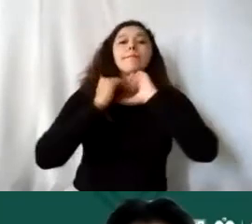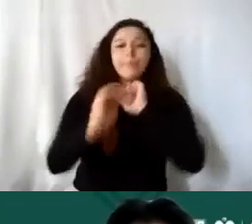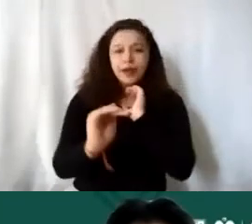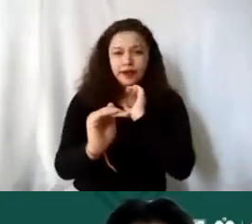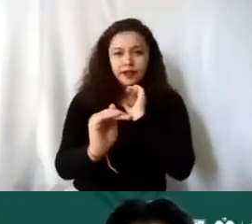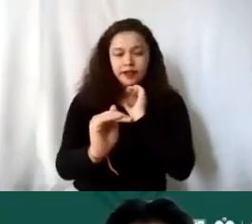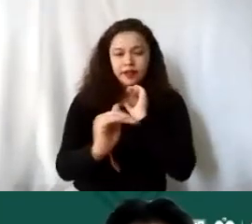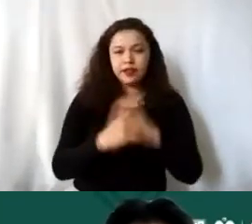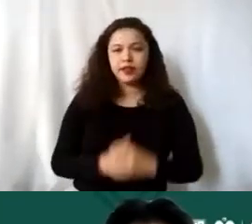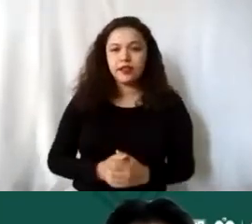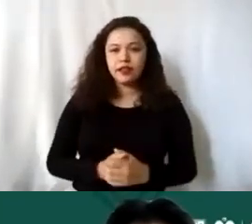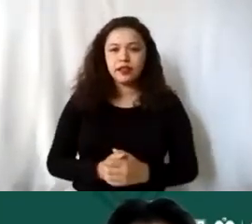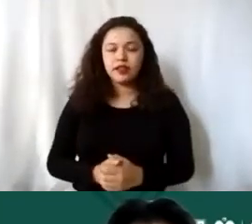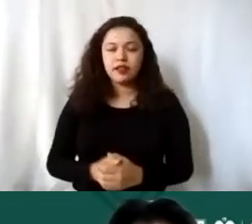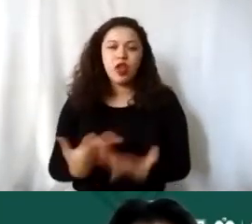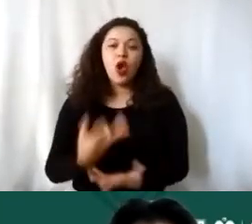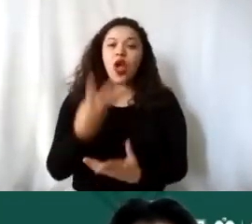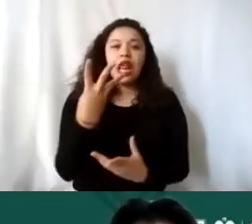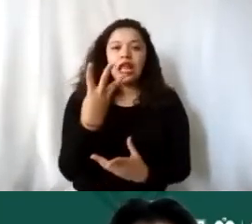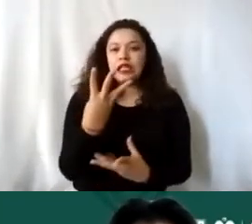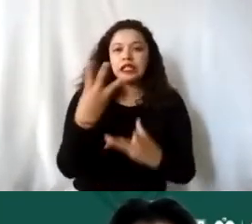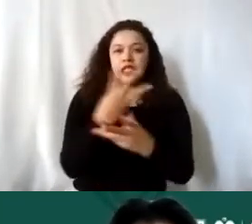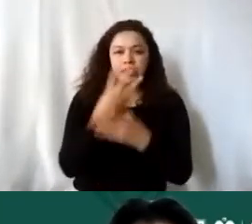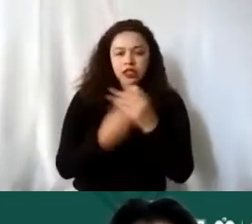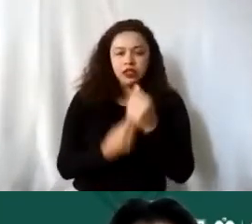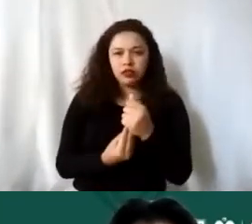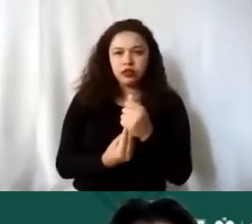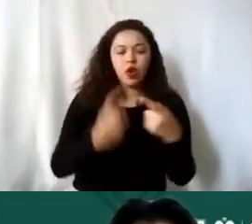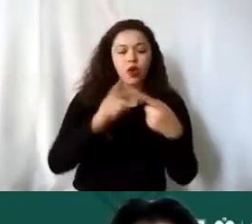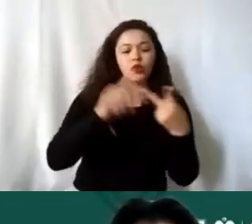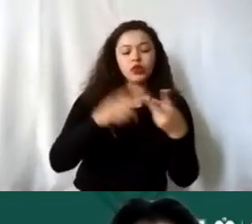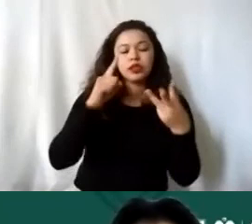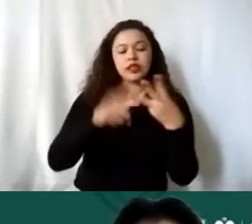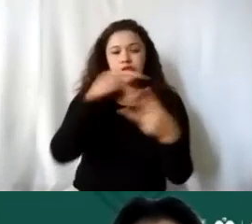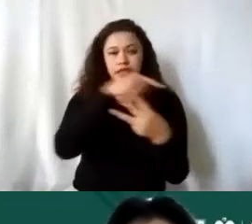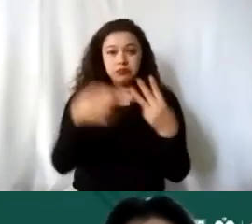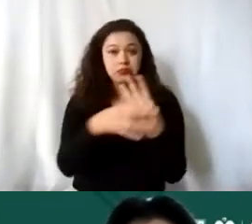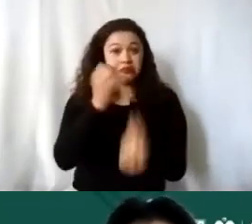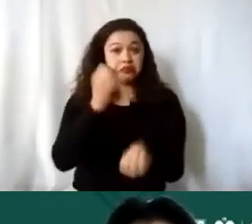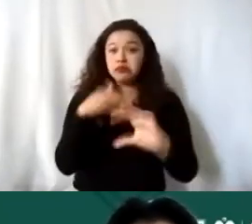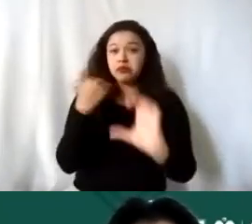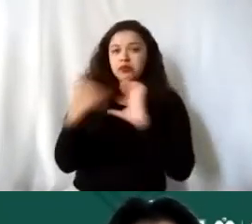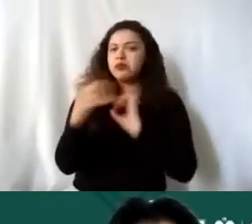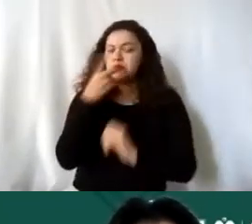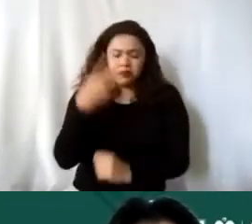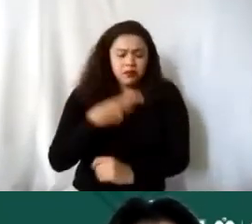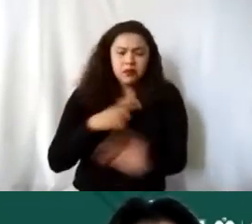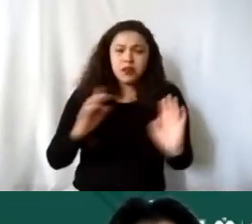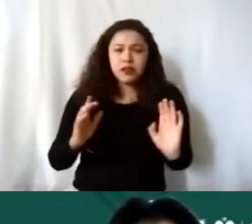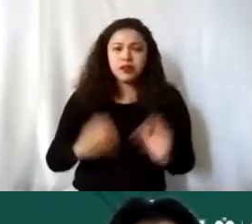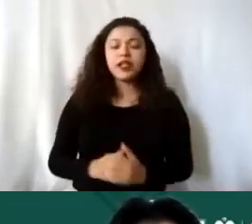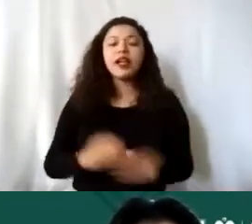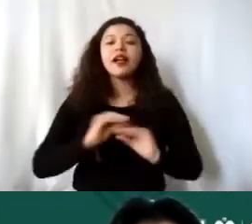presentación o las tres juntas, hicimos sesión 1, 2 y 3, como usted diga. Claro que